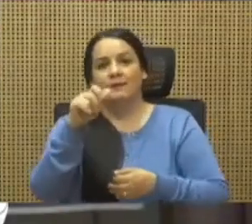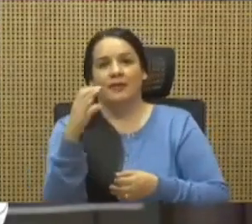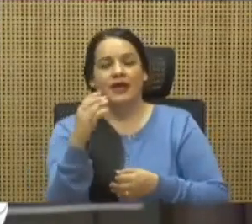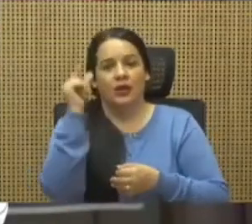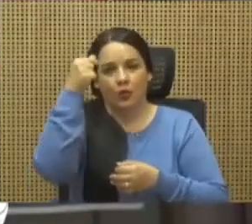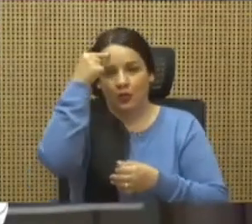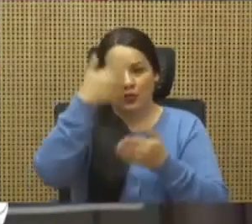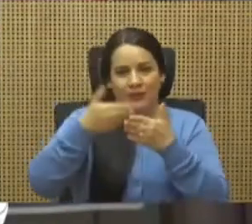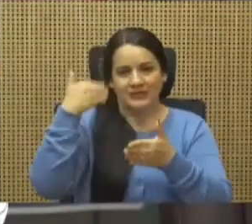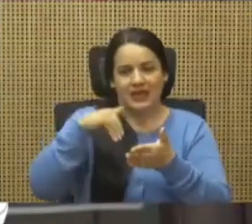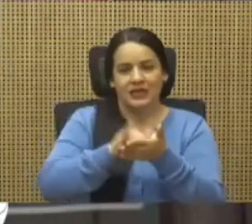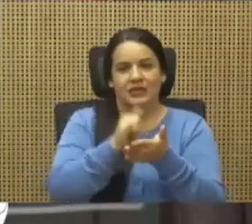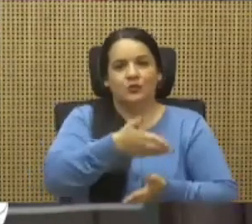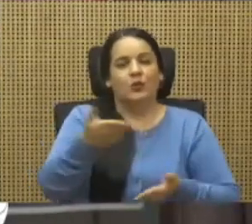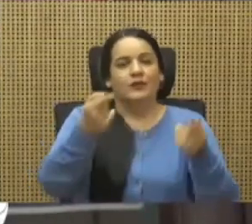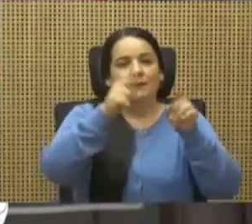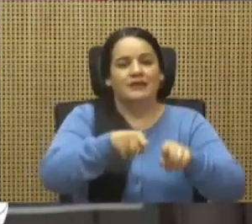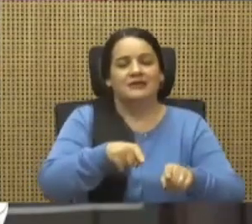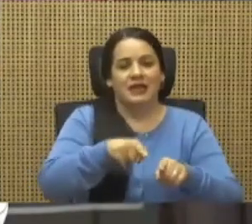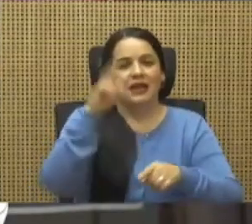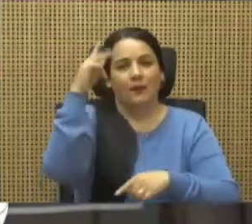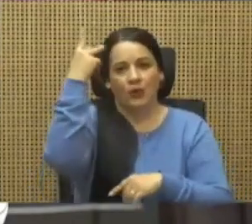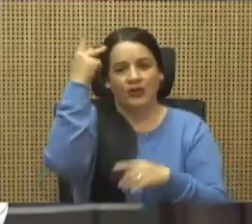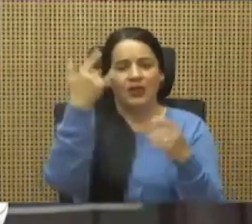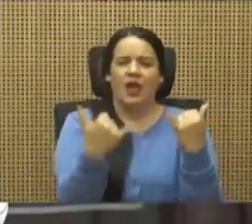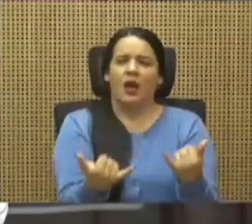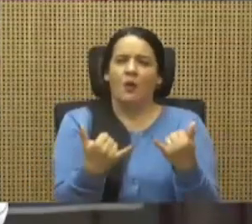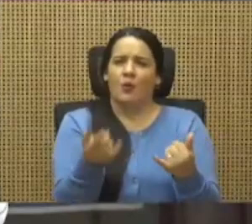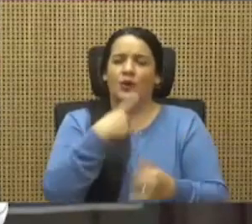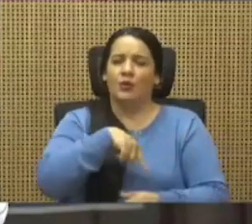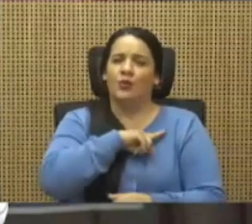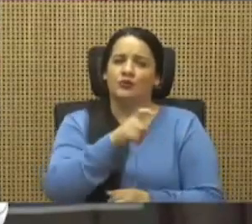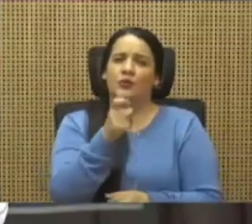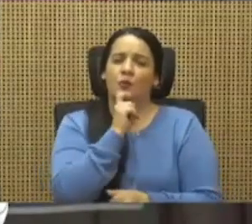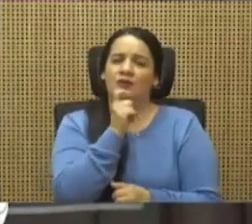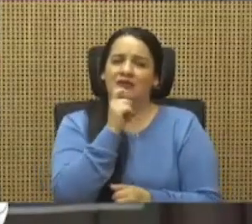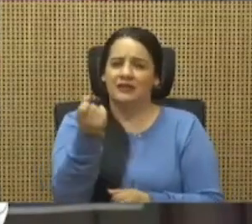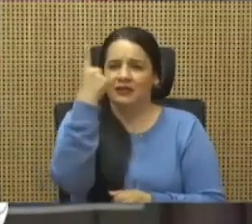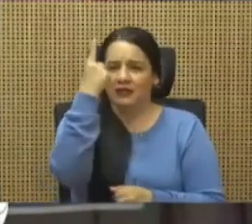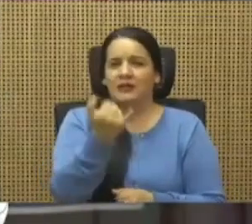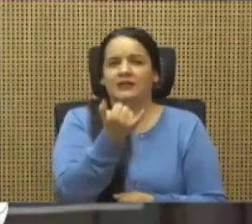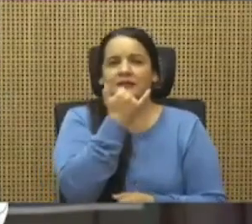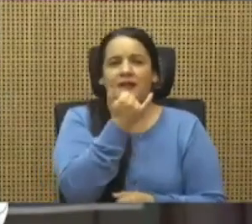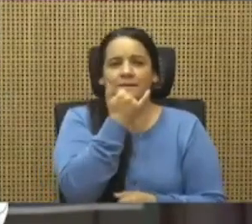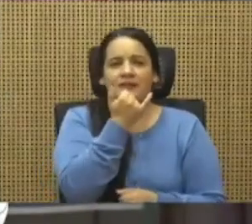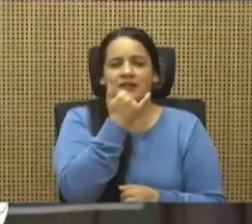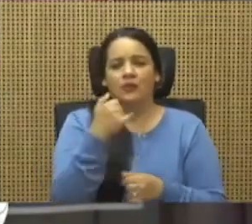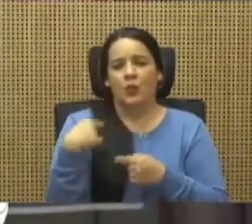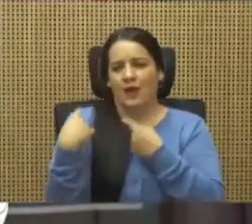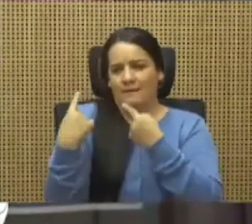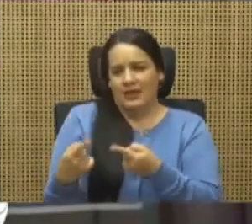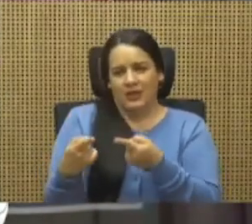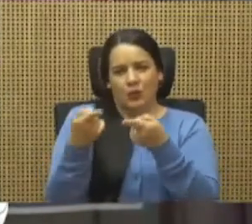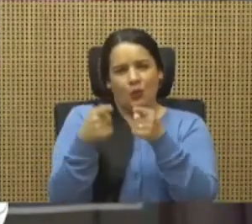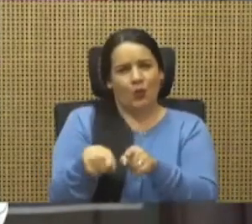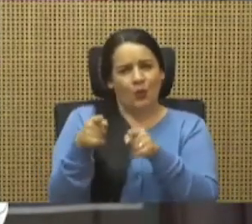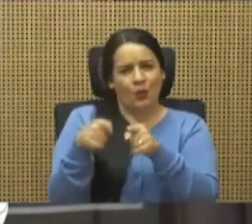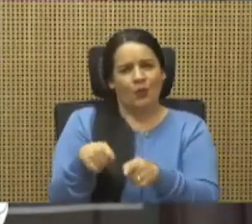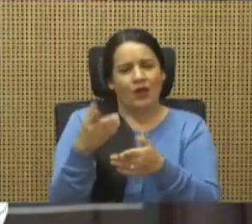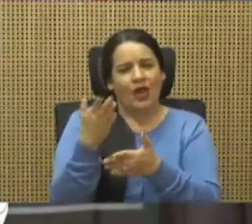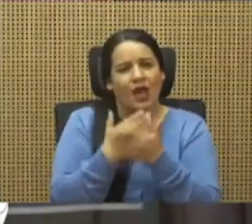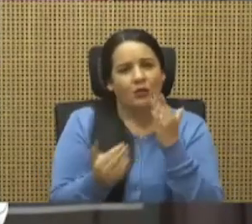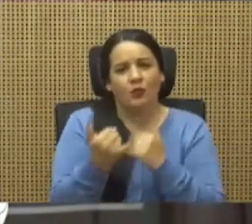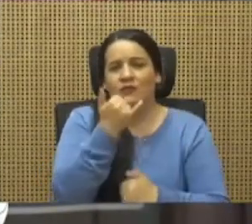las cosas que pasan en la política. Pero ahora nos está costando entender qué es lo que les está pasando. Han venido cometiendo algunos